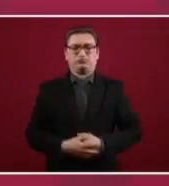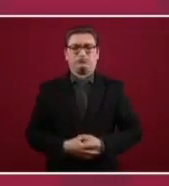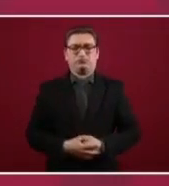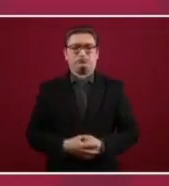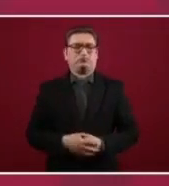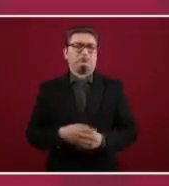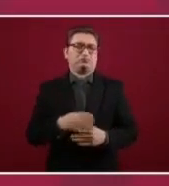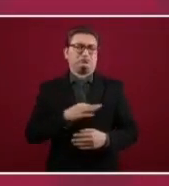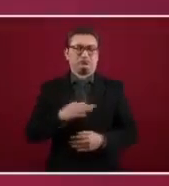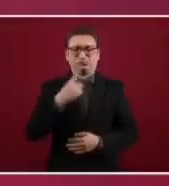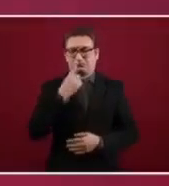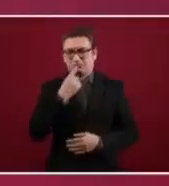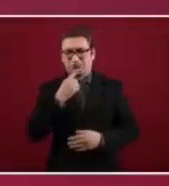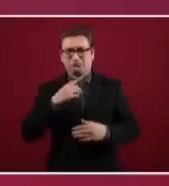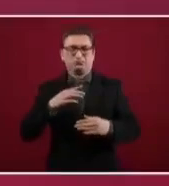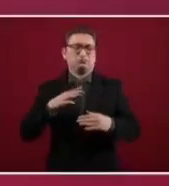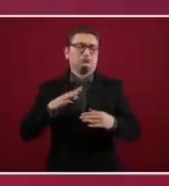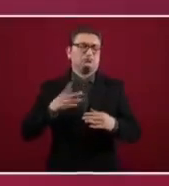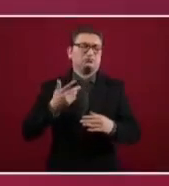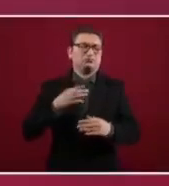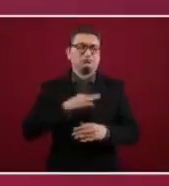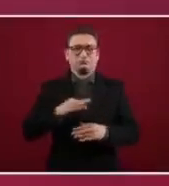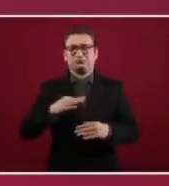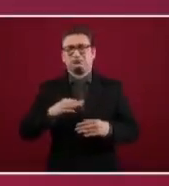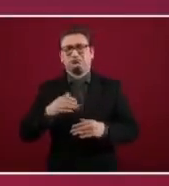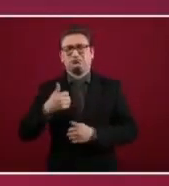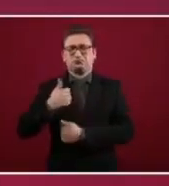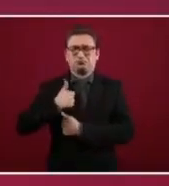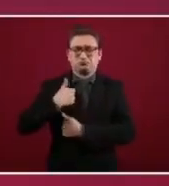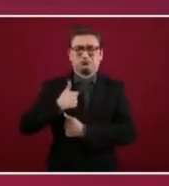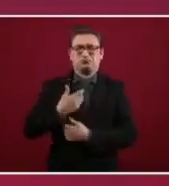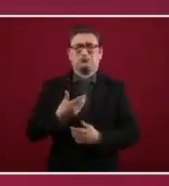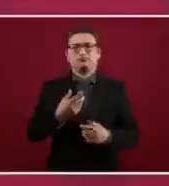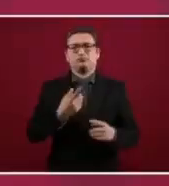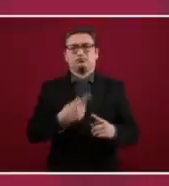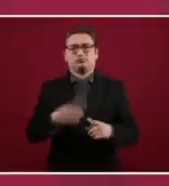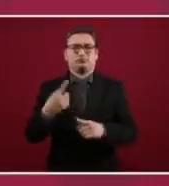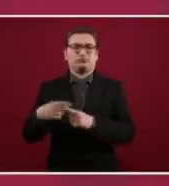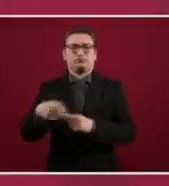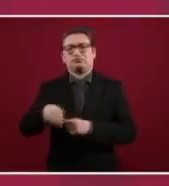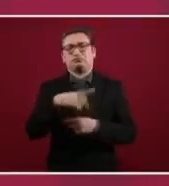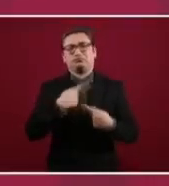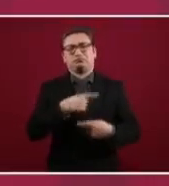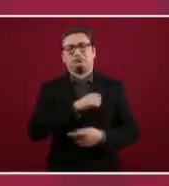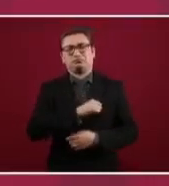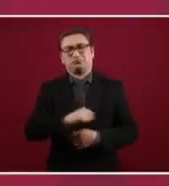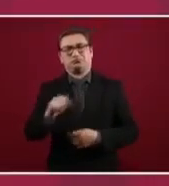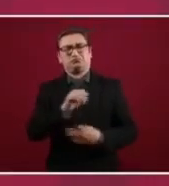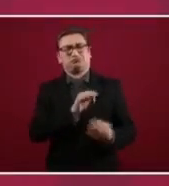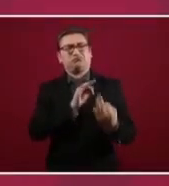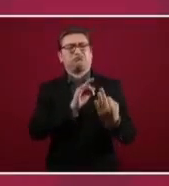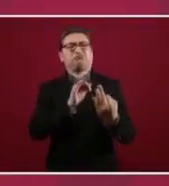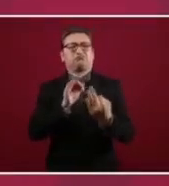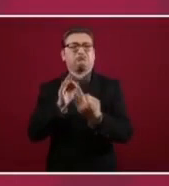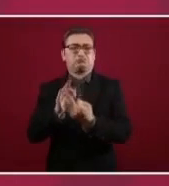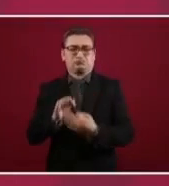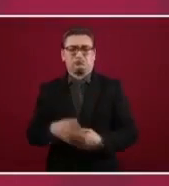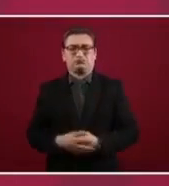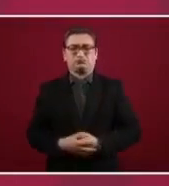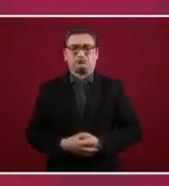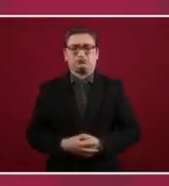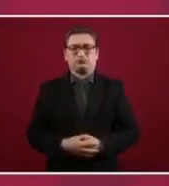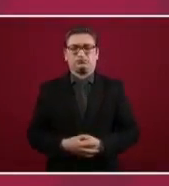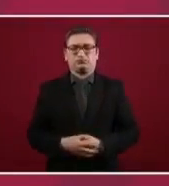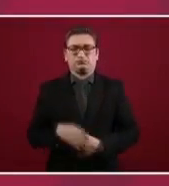de policías de soldados con la delincuencia en los enfrentamientos